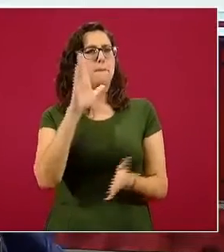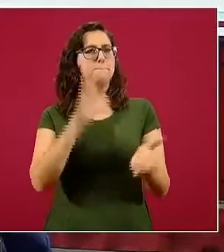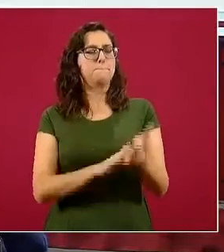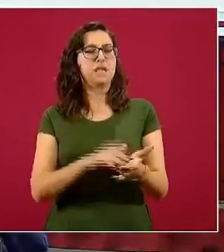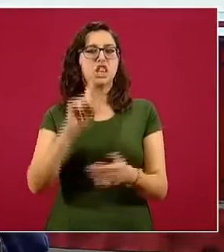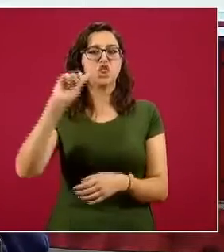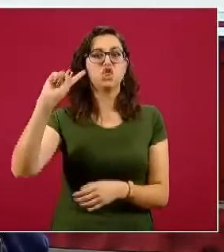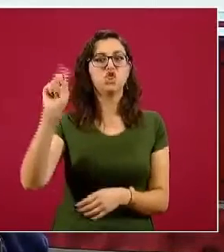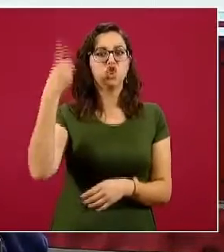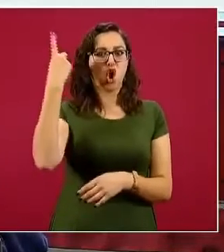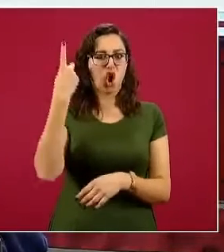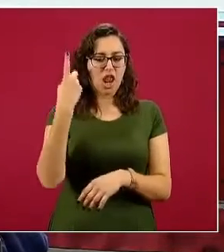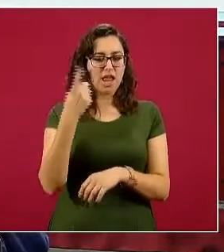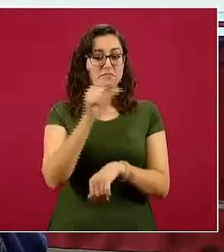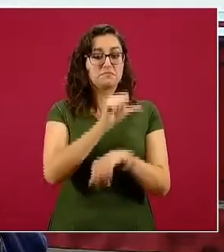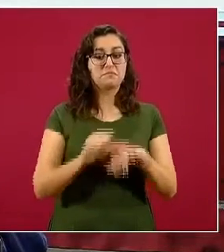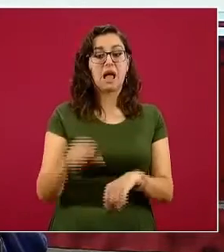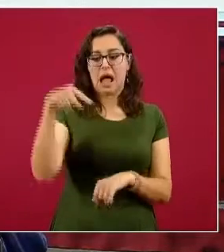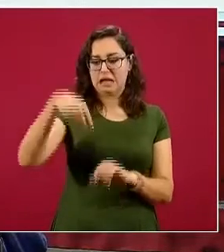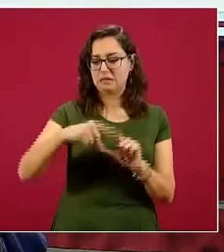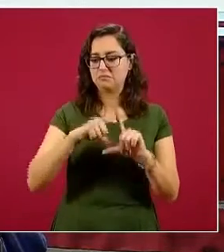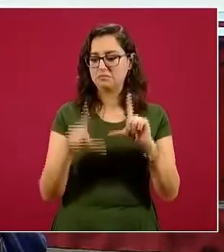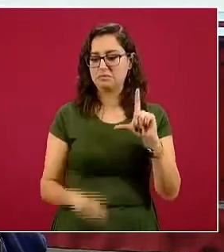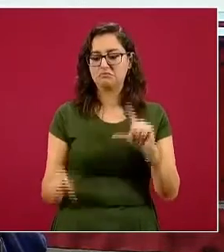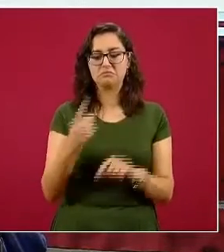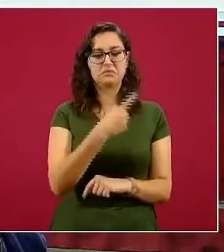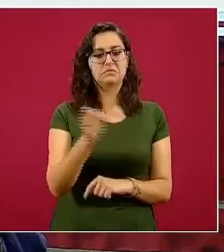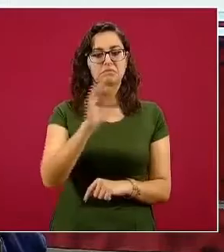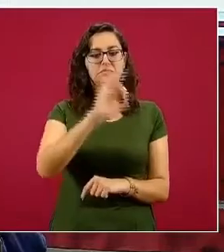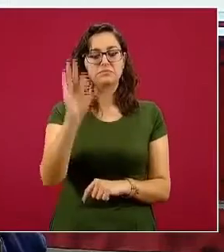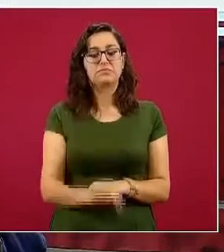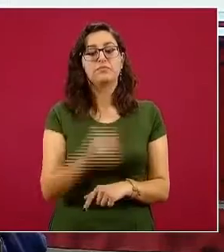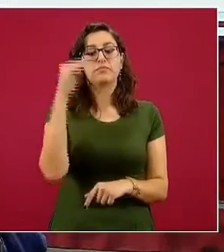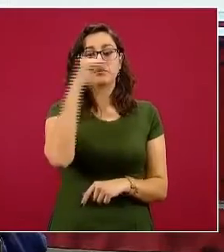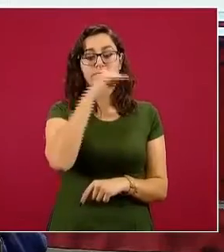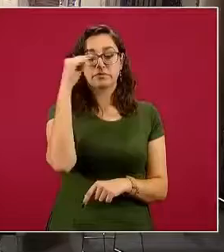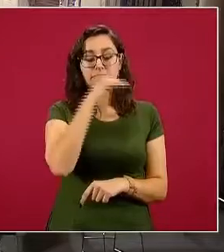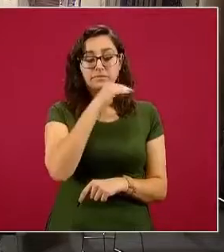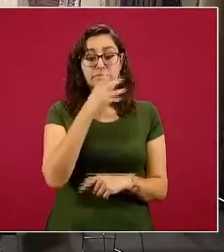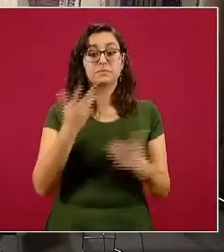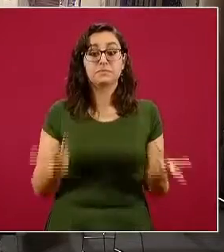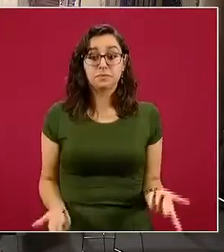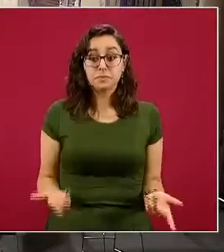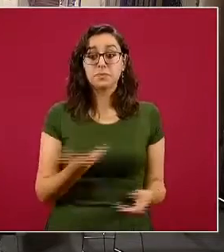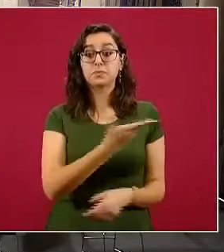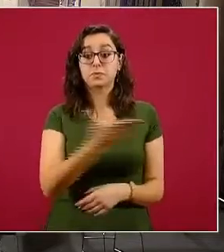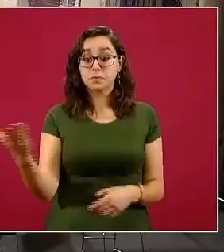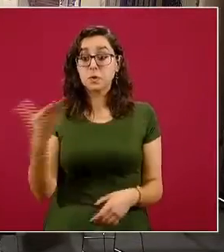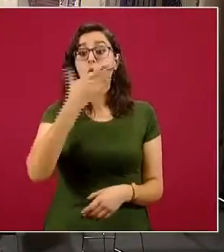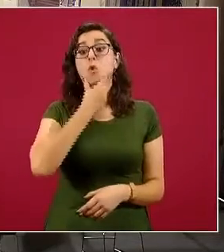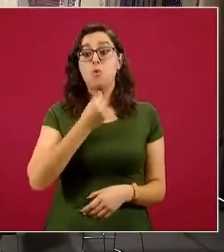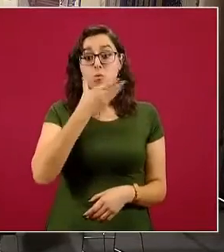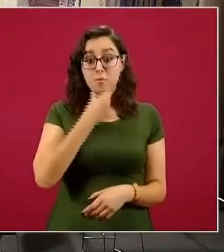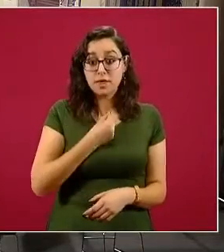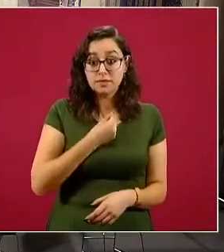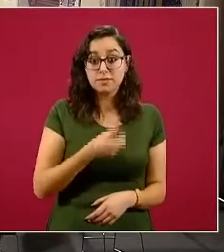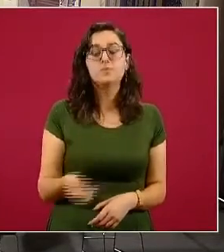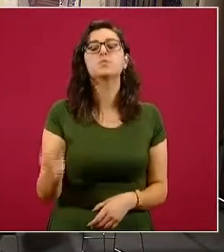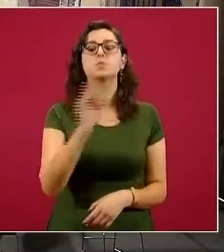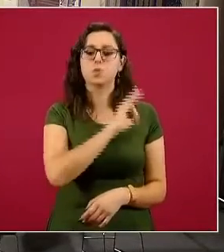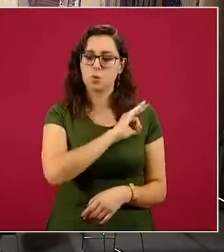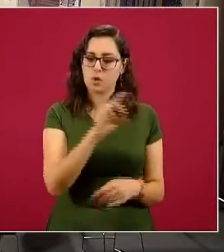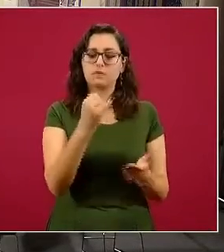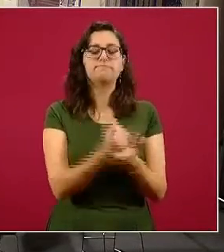una vasectomía y aquí es 100% gratuita. Entonces, todos los hombres pueden considerar